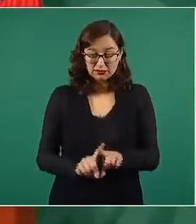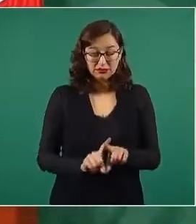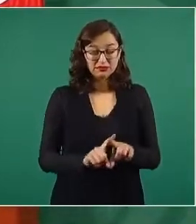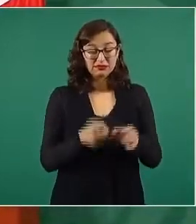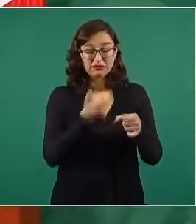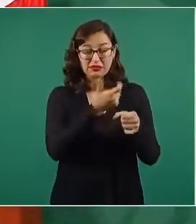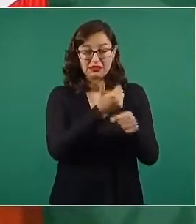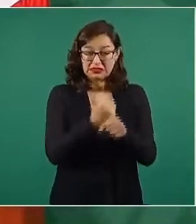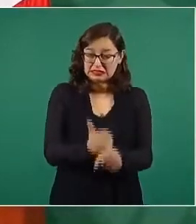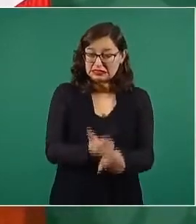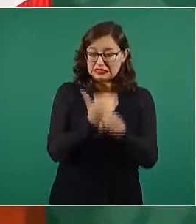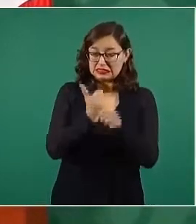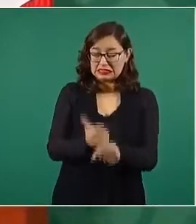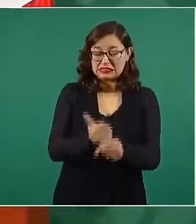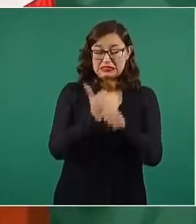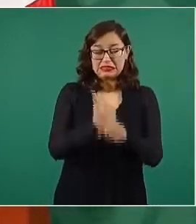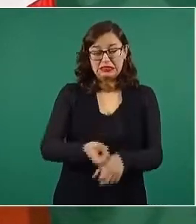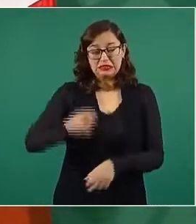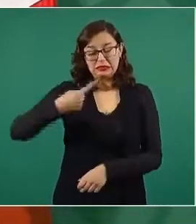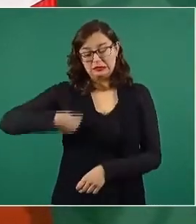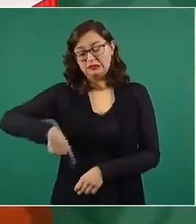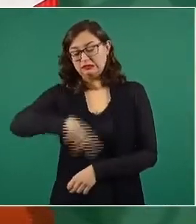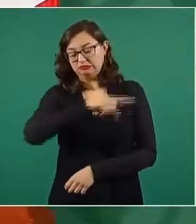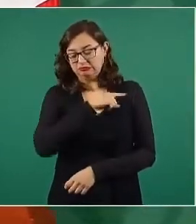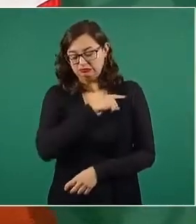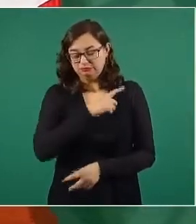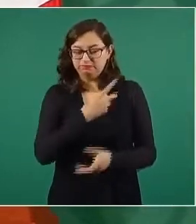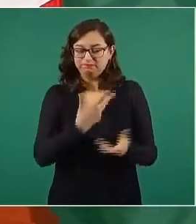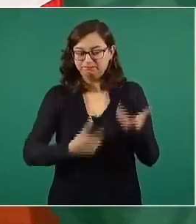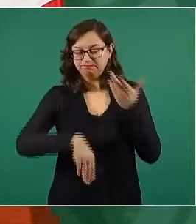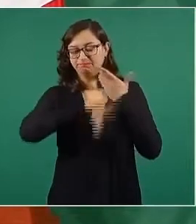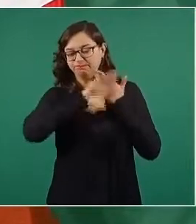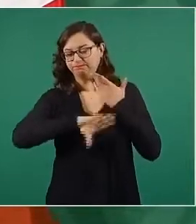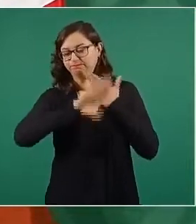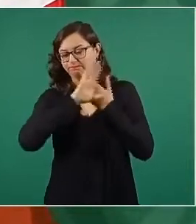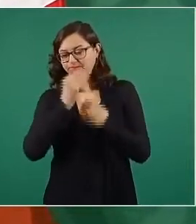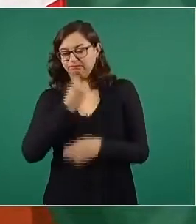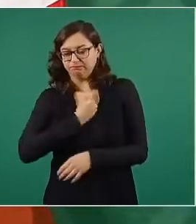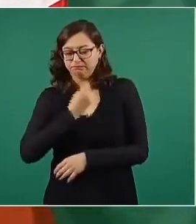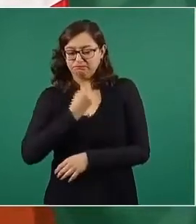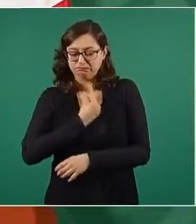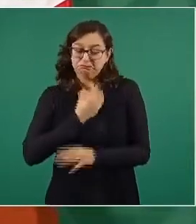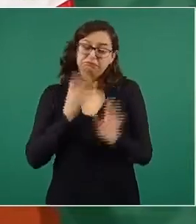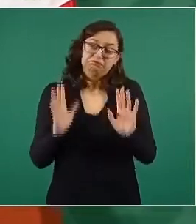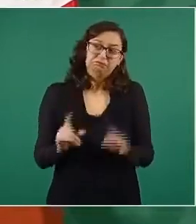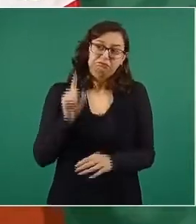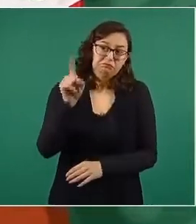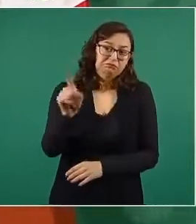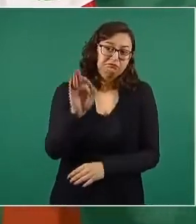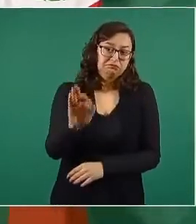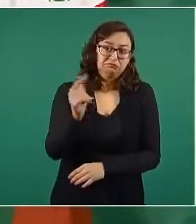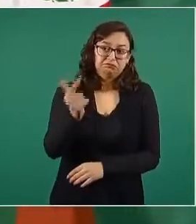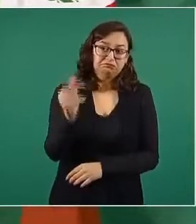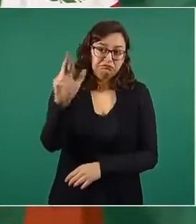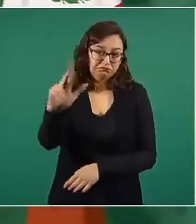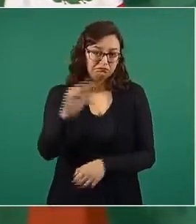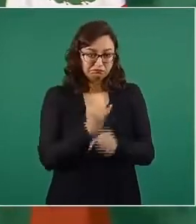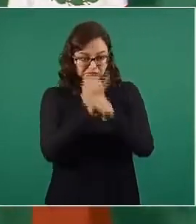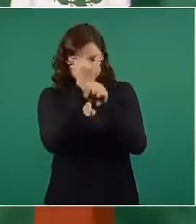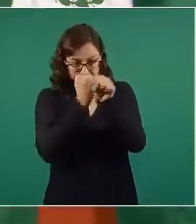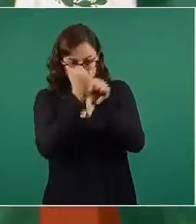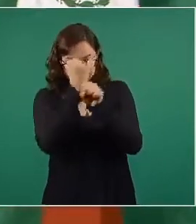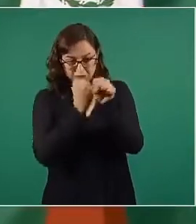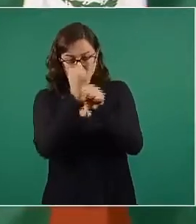independientemente de la investigación que existe en la Fiscalía, nosotros lo